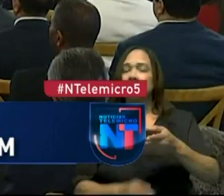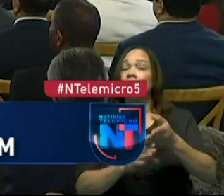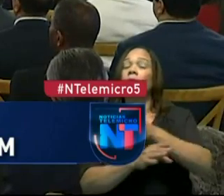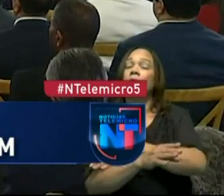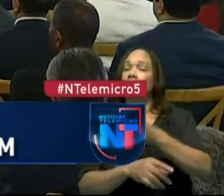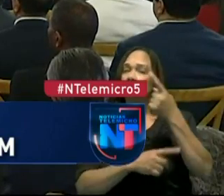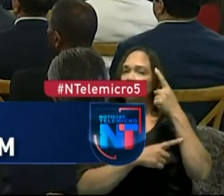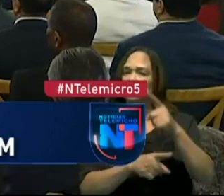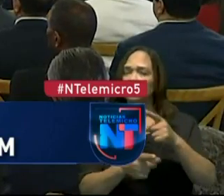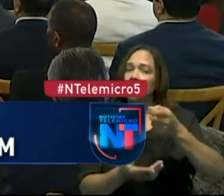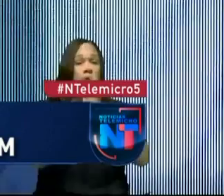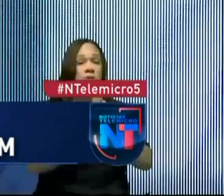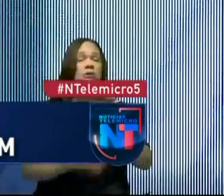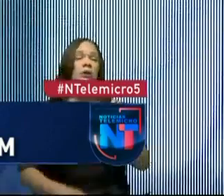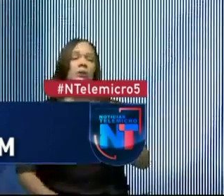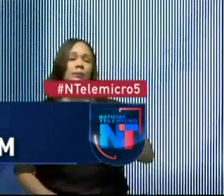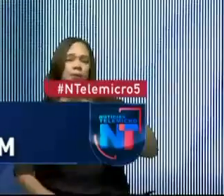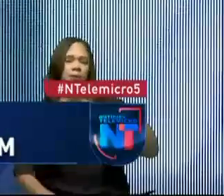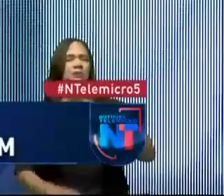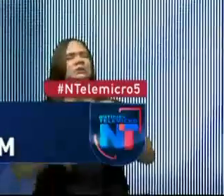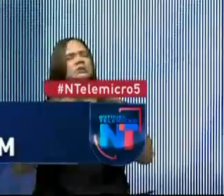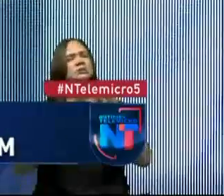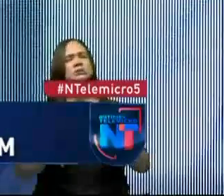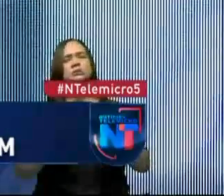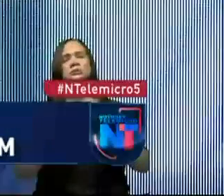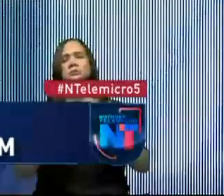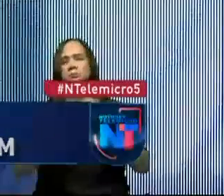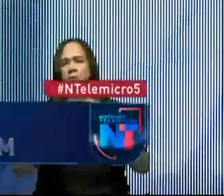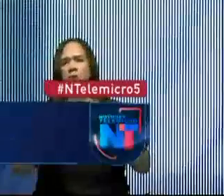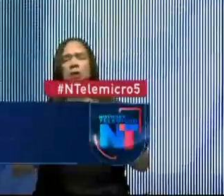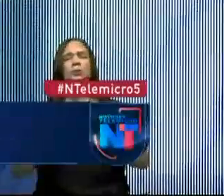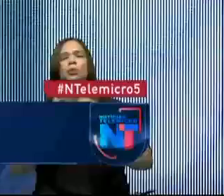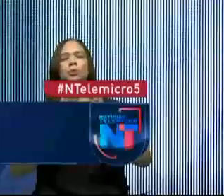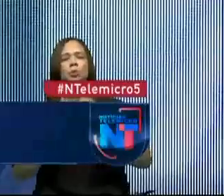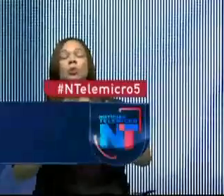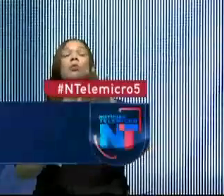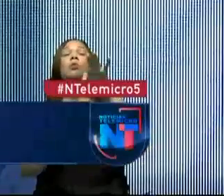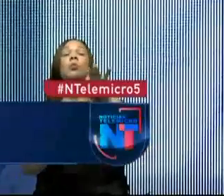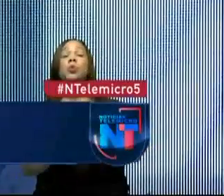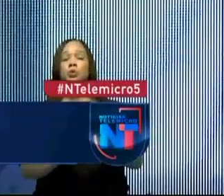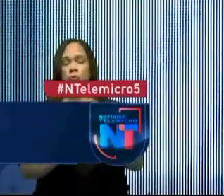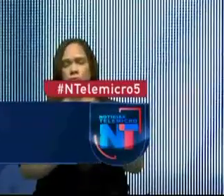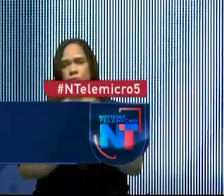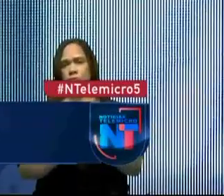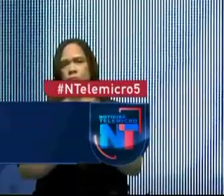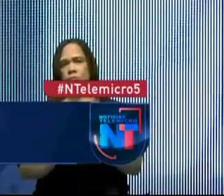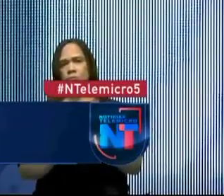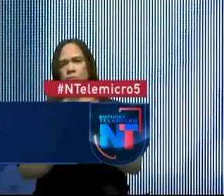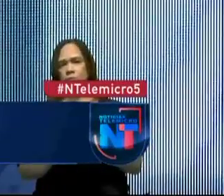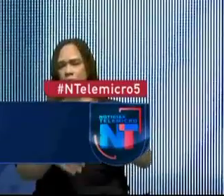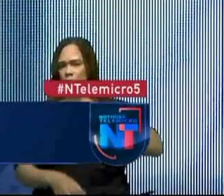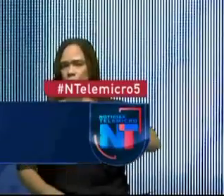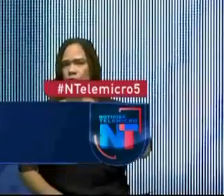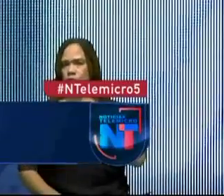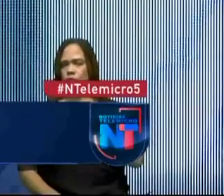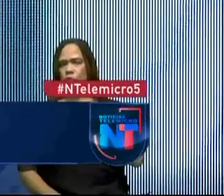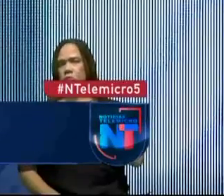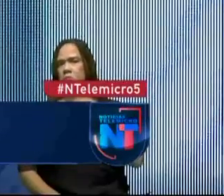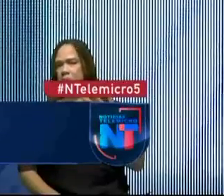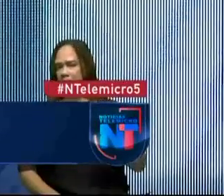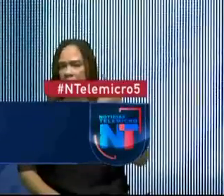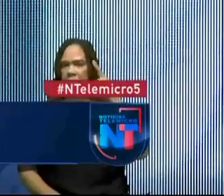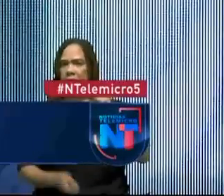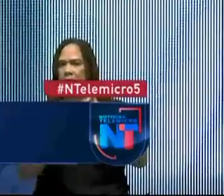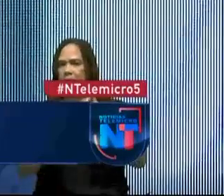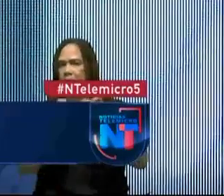previamente aprobado Estas son las decisiones por el cual el pueblo dominicano votó por por nosotros para llevar